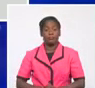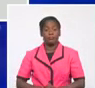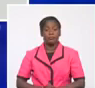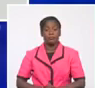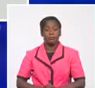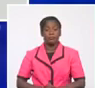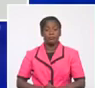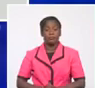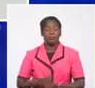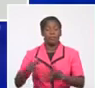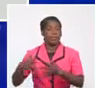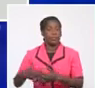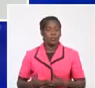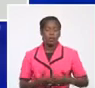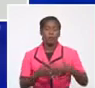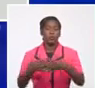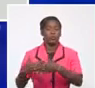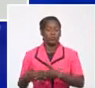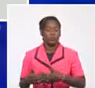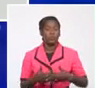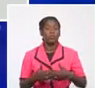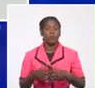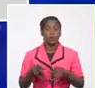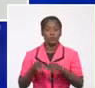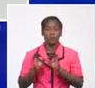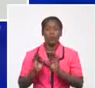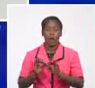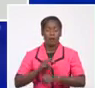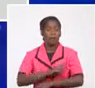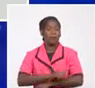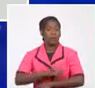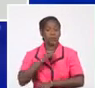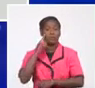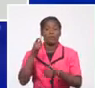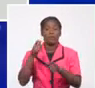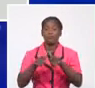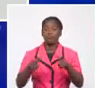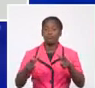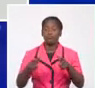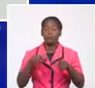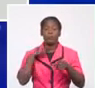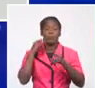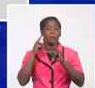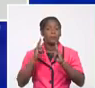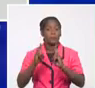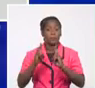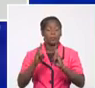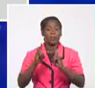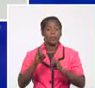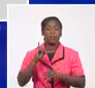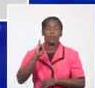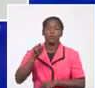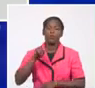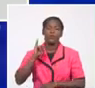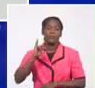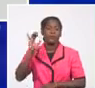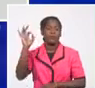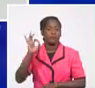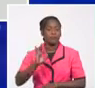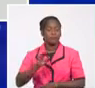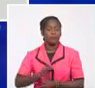Estados Unidos todavía aportando una cifra elevada, el 6,6% de todos los del mundo ayer,